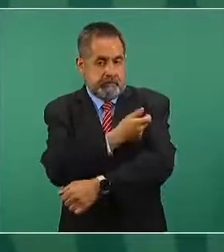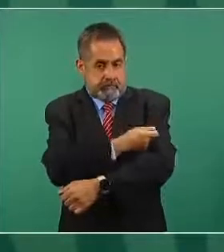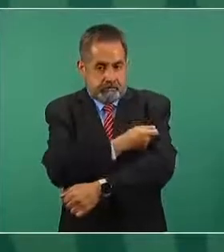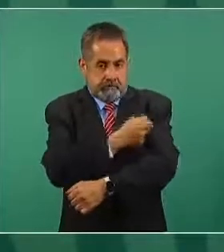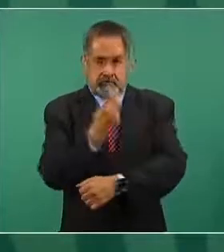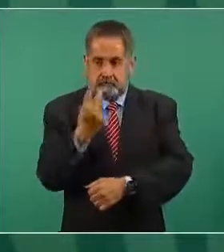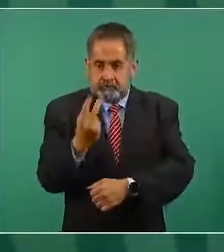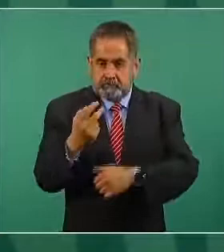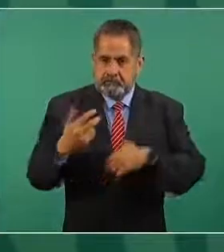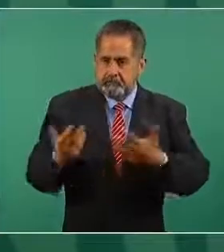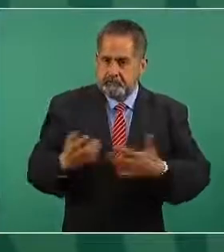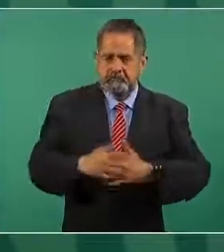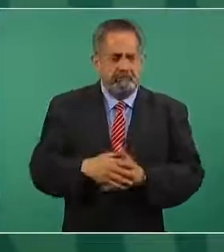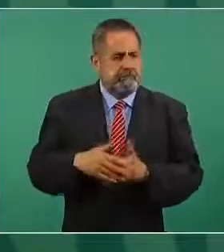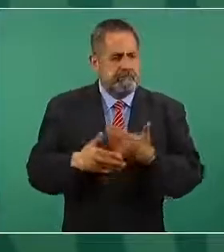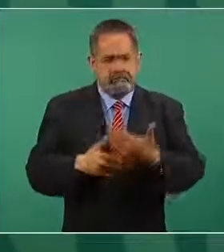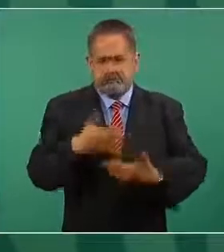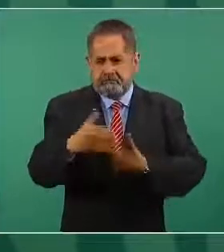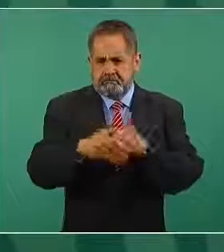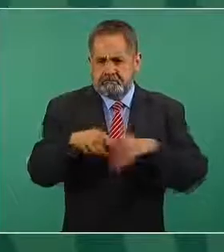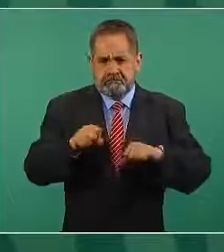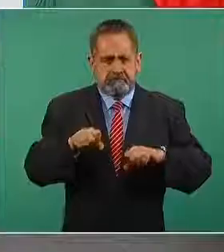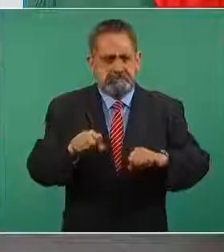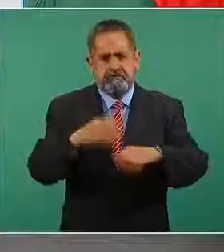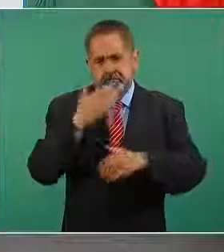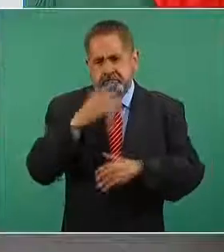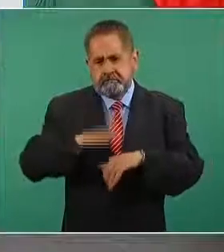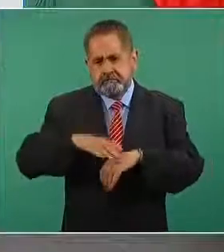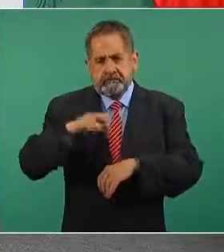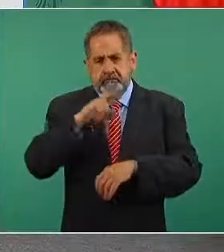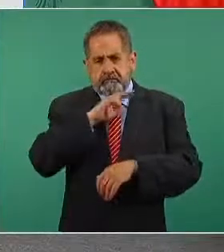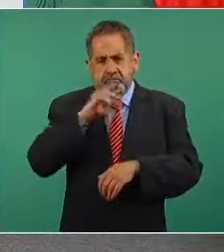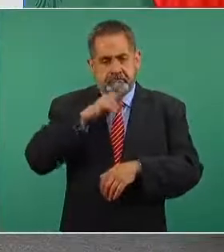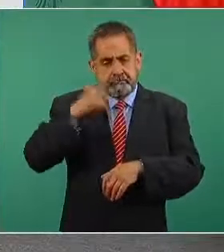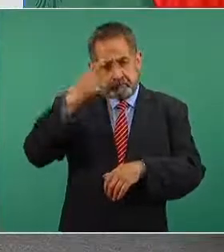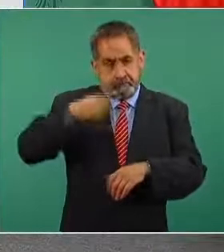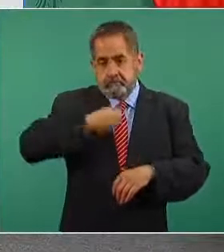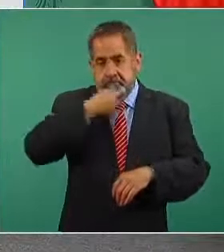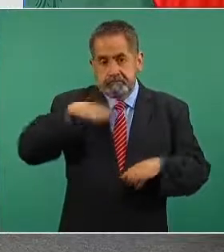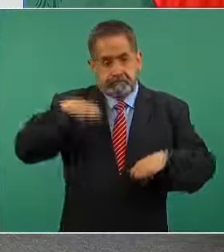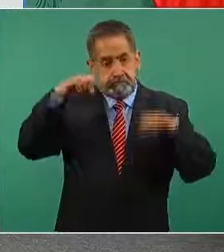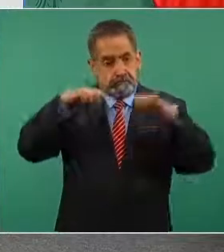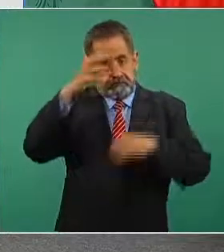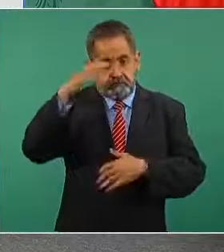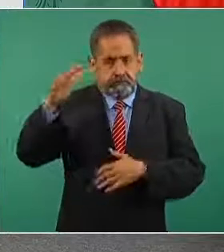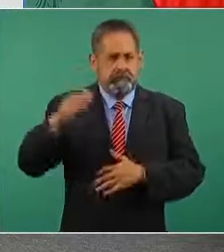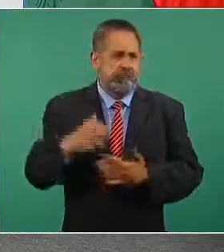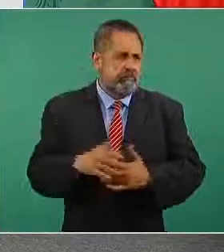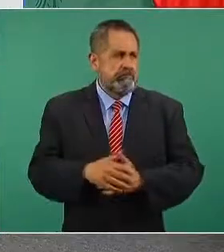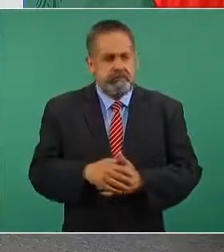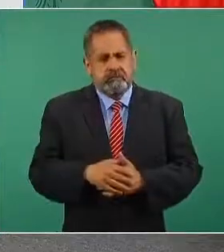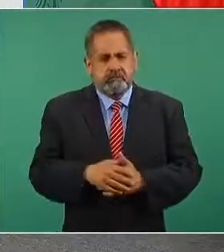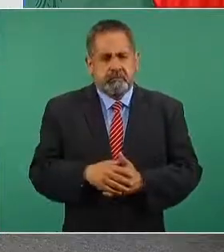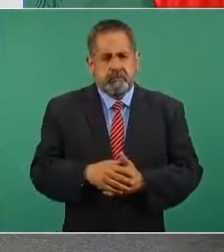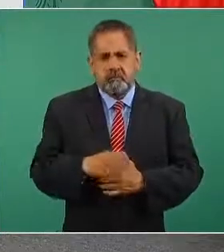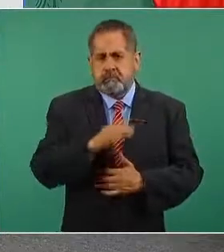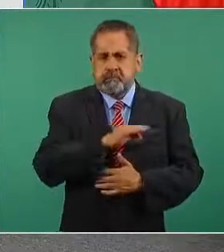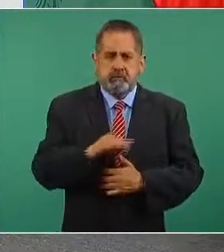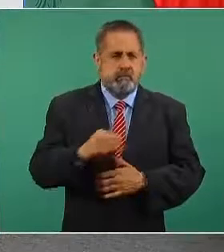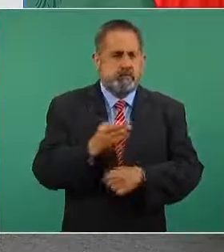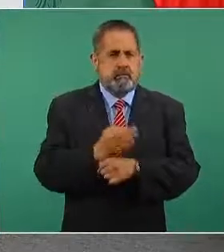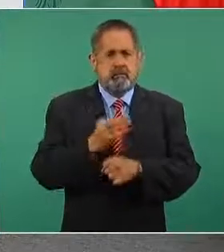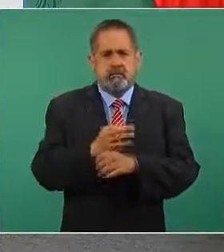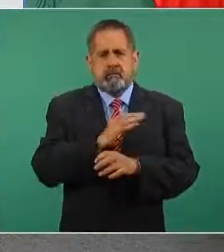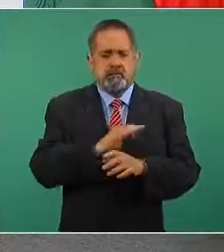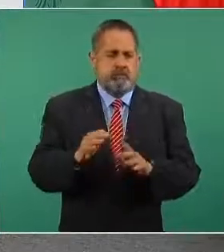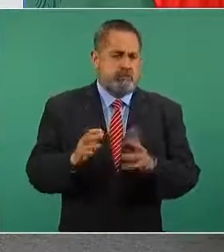rápidamente con la cobertura de las personas adultas mayores, es prácticamente la mitad, un poco más de